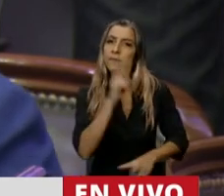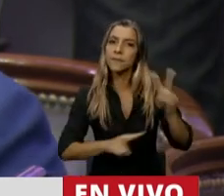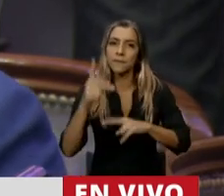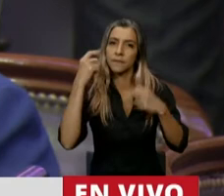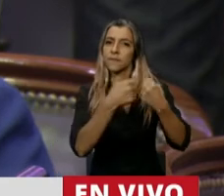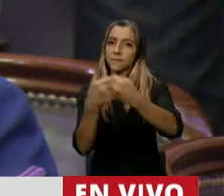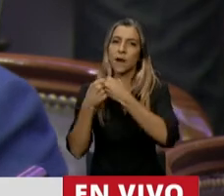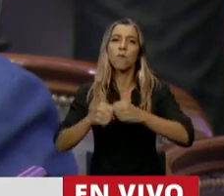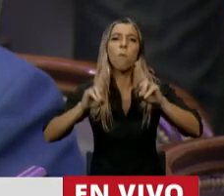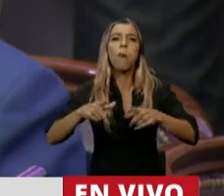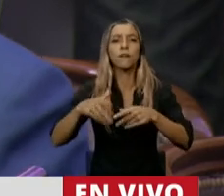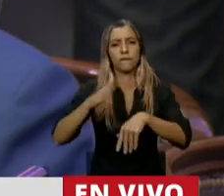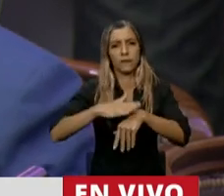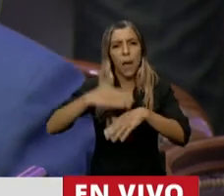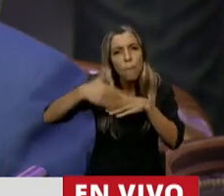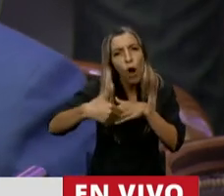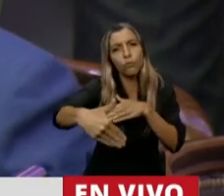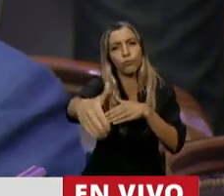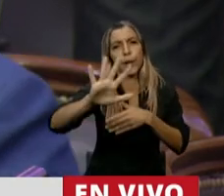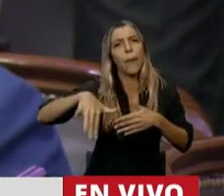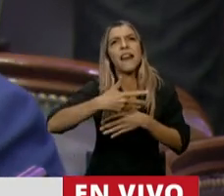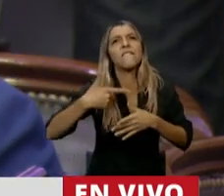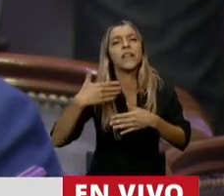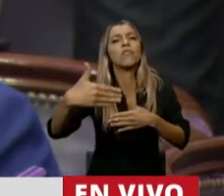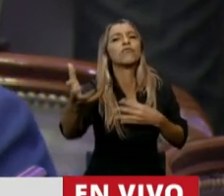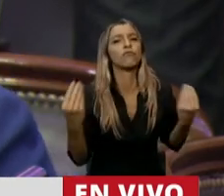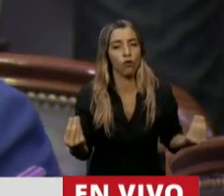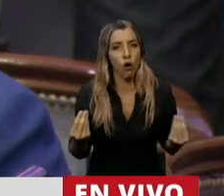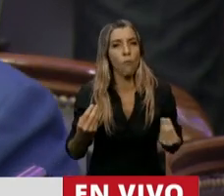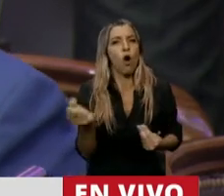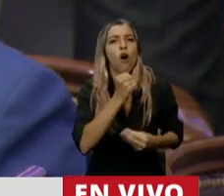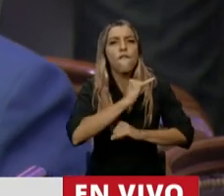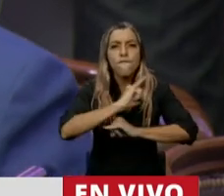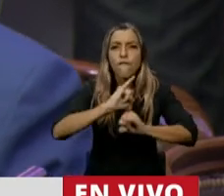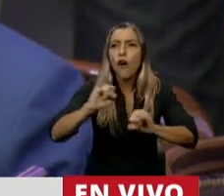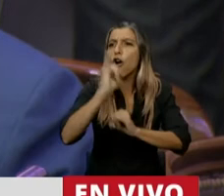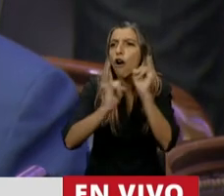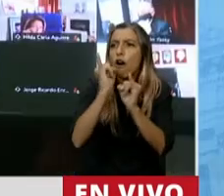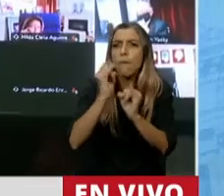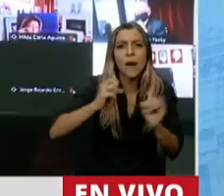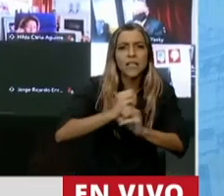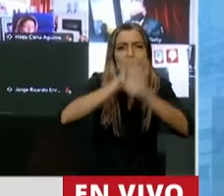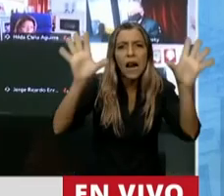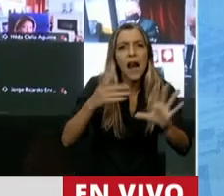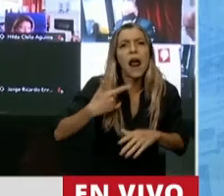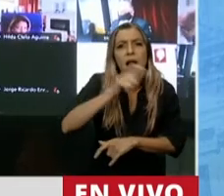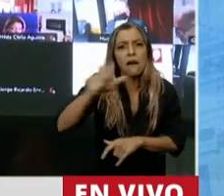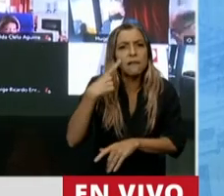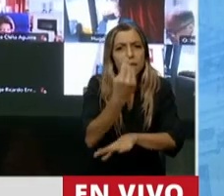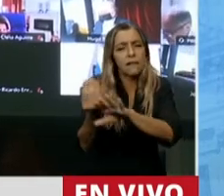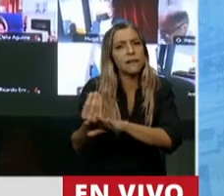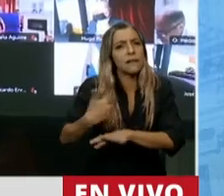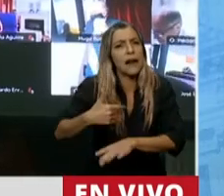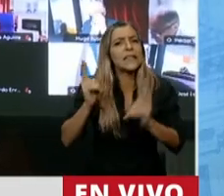plan de largo plazo, dar mensajes contundentes a los argentinos y al mundo